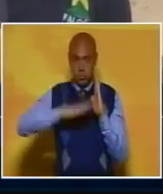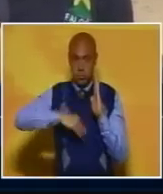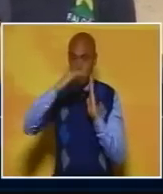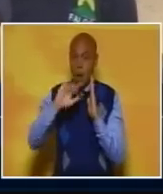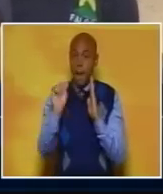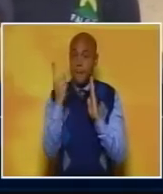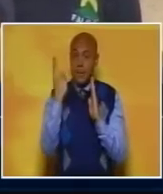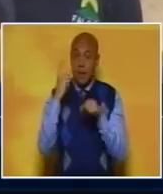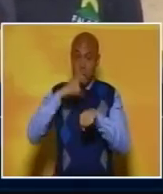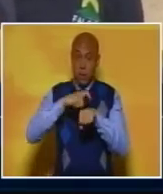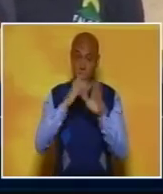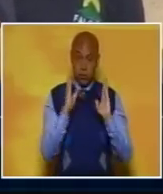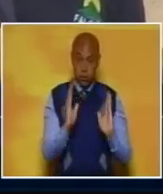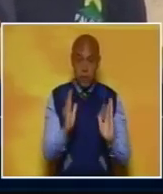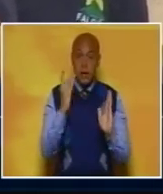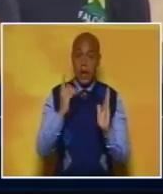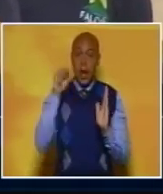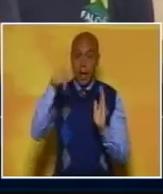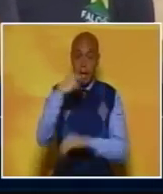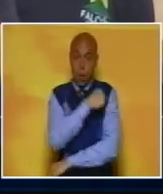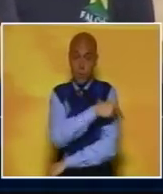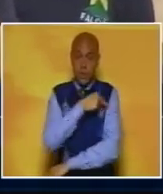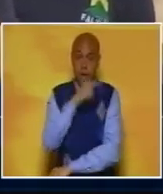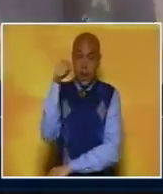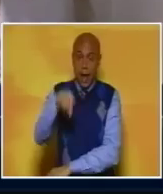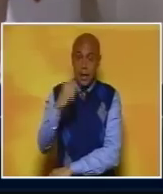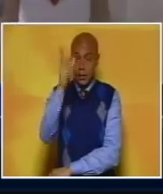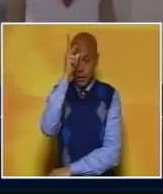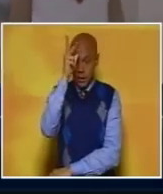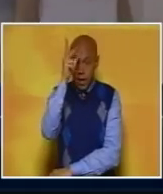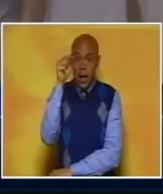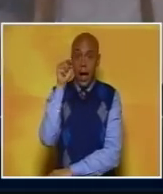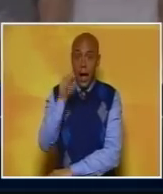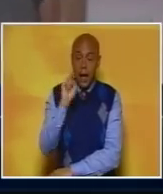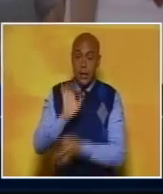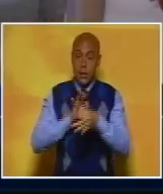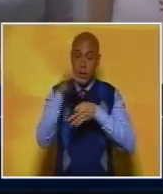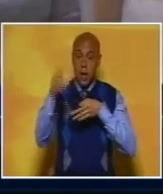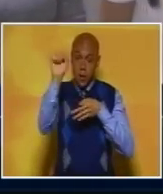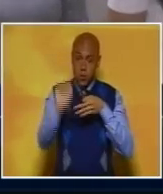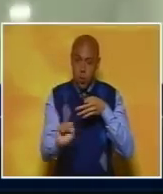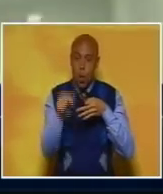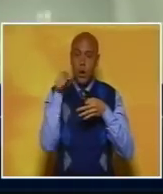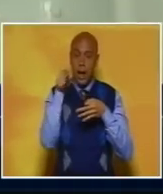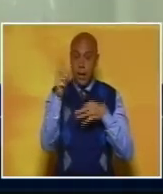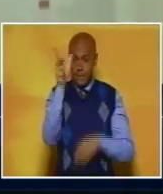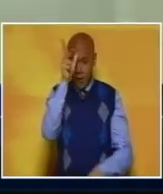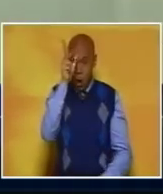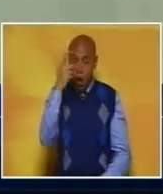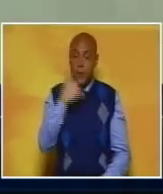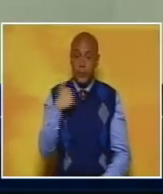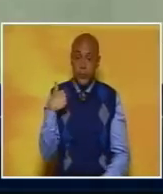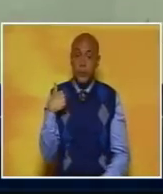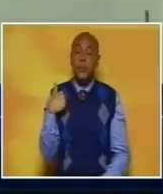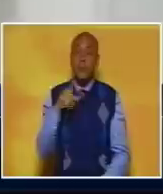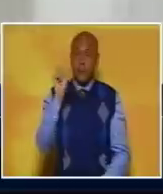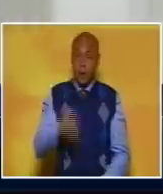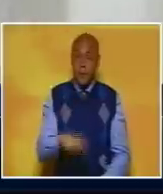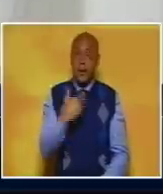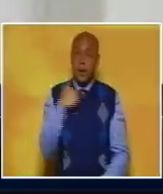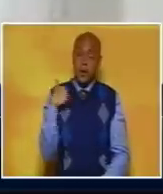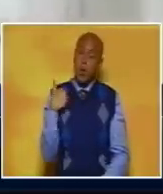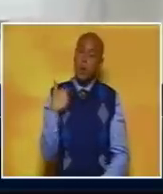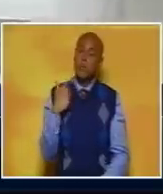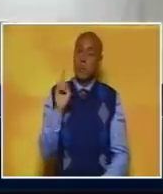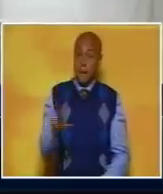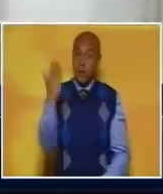primera etapa del Hospital Lino Arévalo de Tucacas, aquí en el municipio Silva, en la costa oriental, y como sabemos, además, lo importante